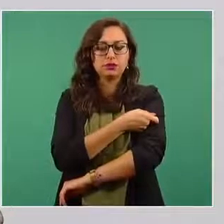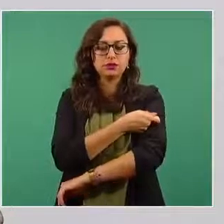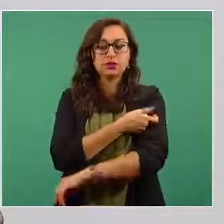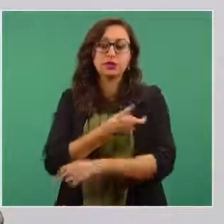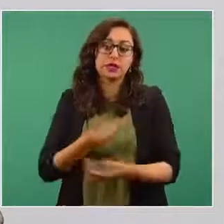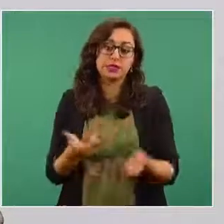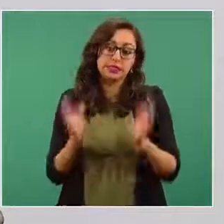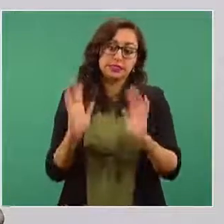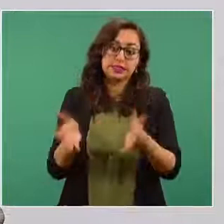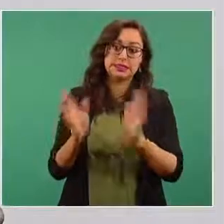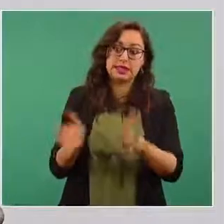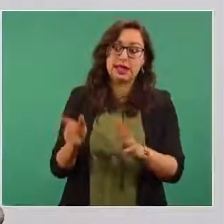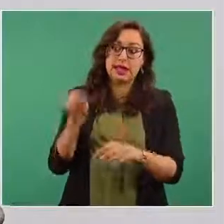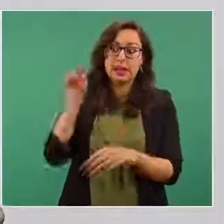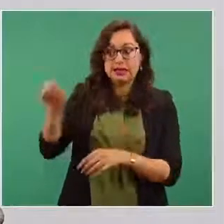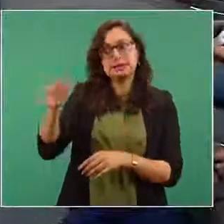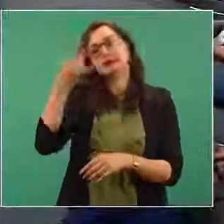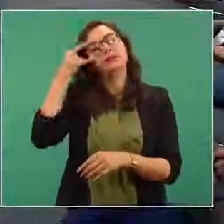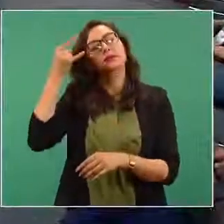iniciar en Campeche.